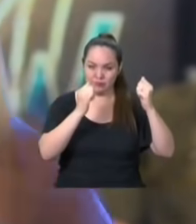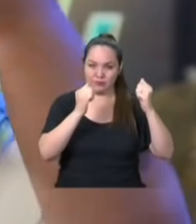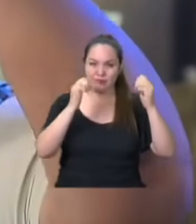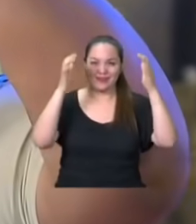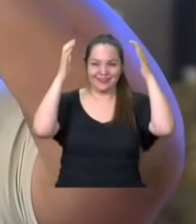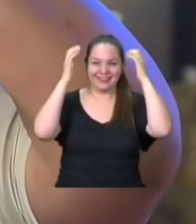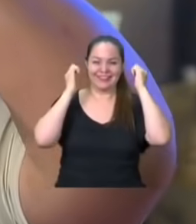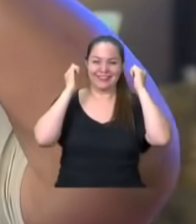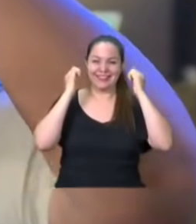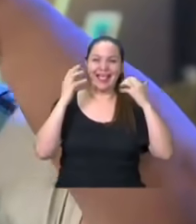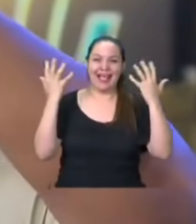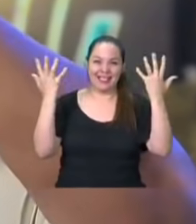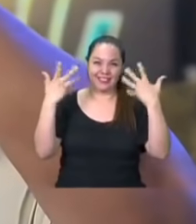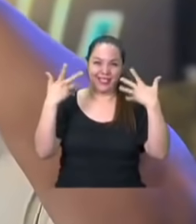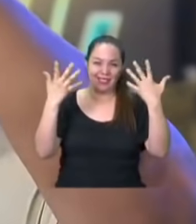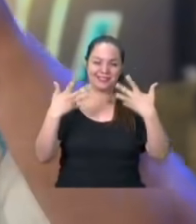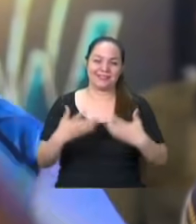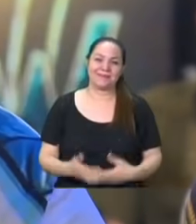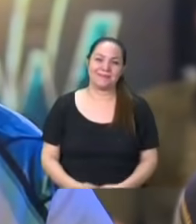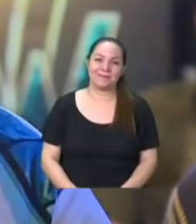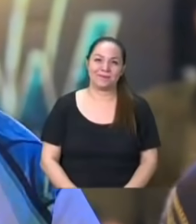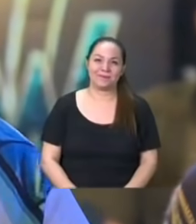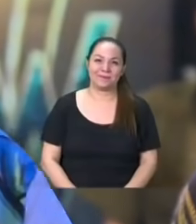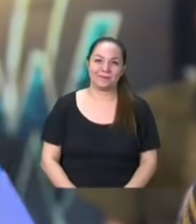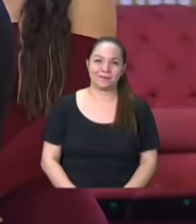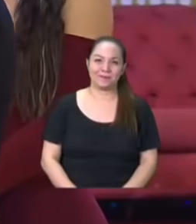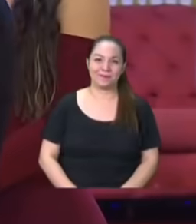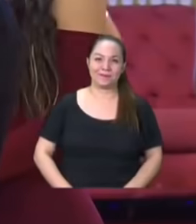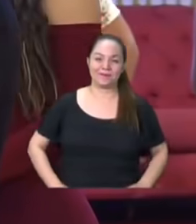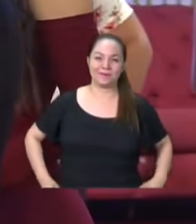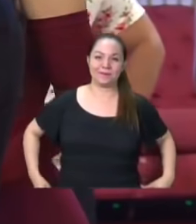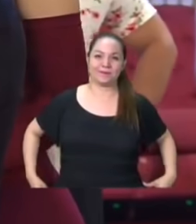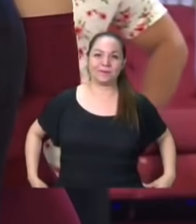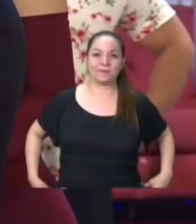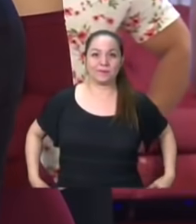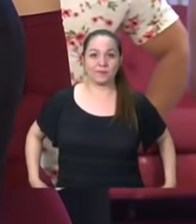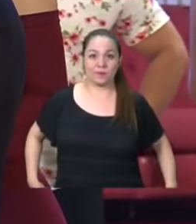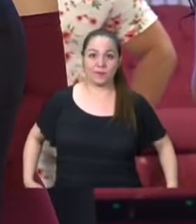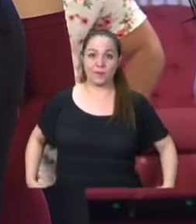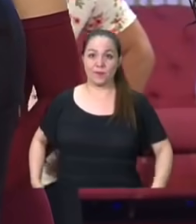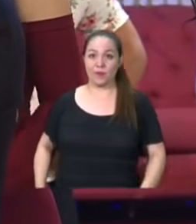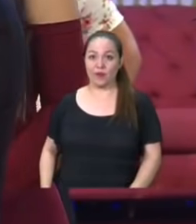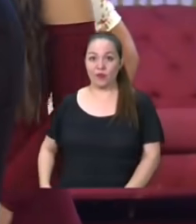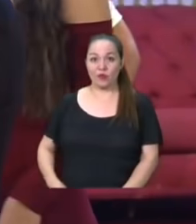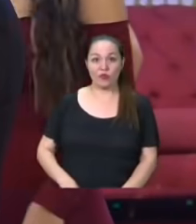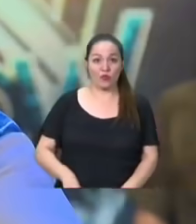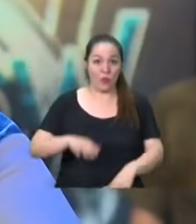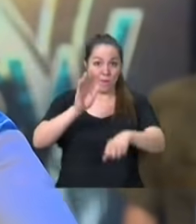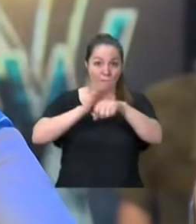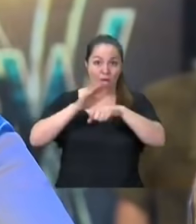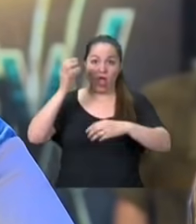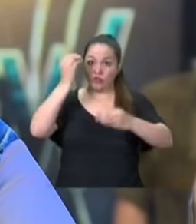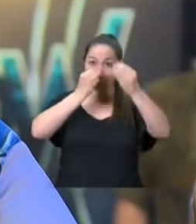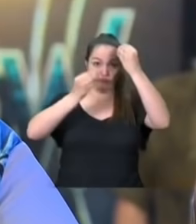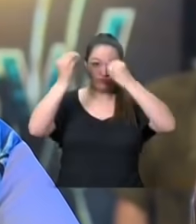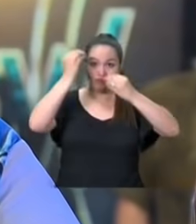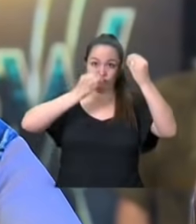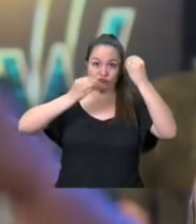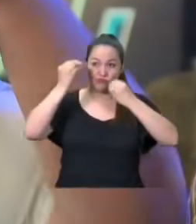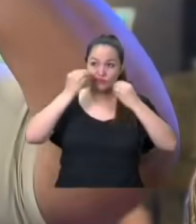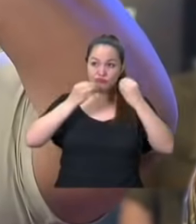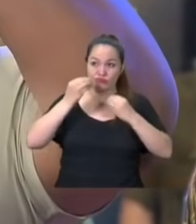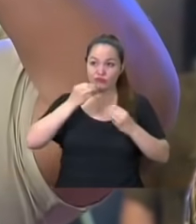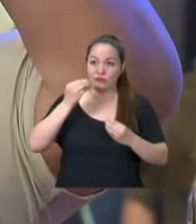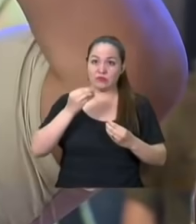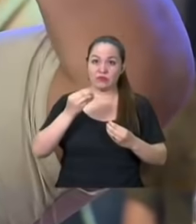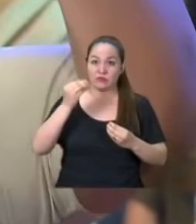póngaselo. ¡Qué bonitas cejas! ¿Te pueden maquillar más? Yo, ¿ese paño que tienes en la frente?